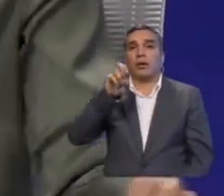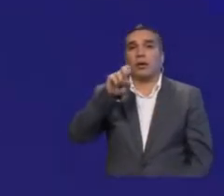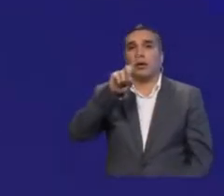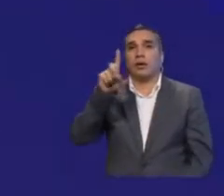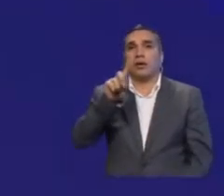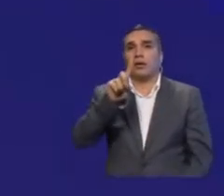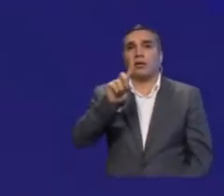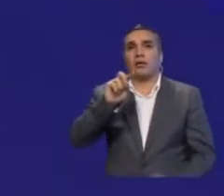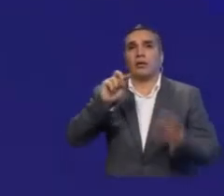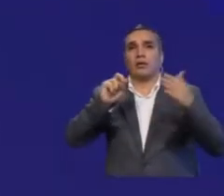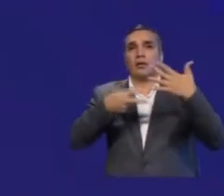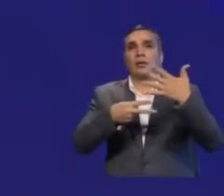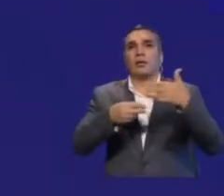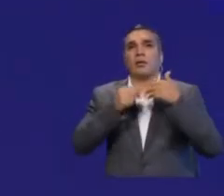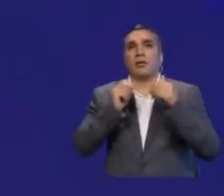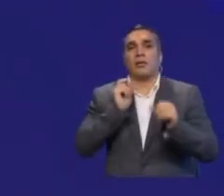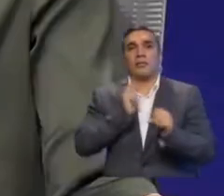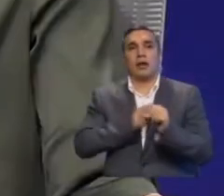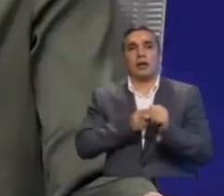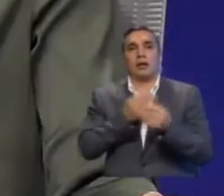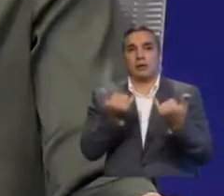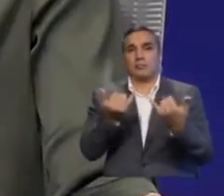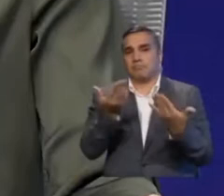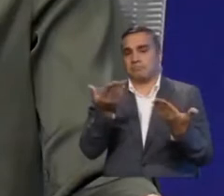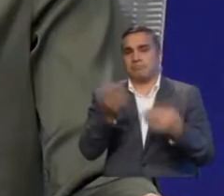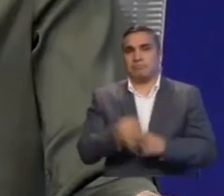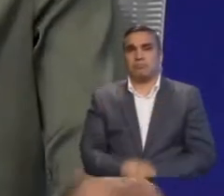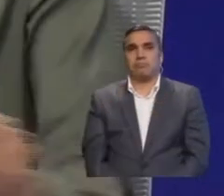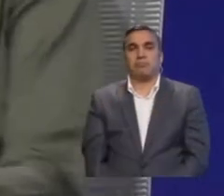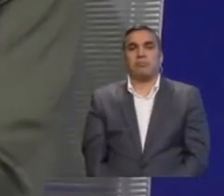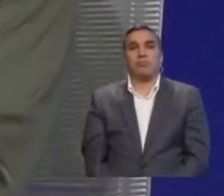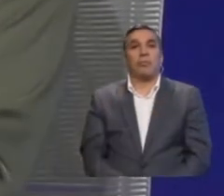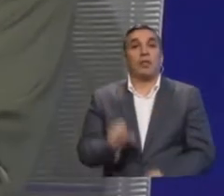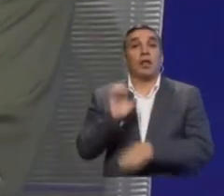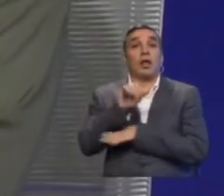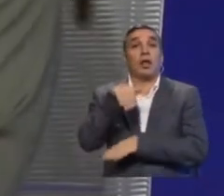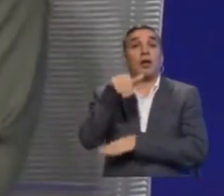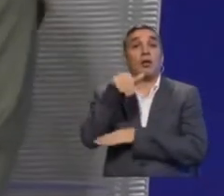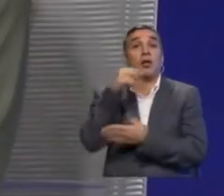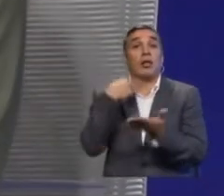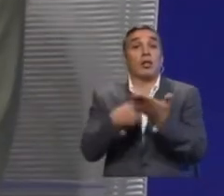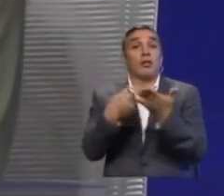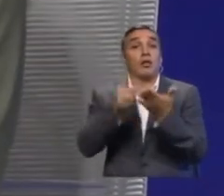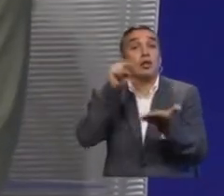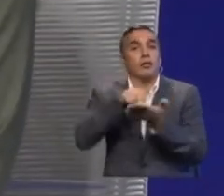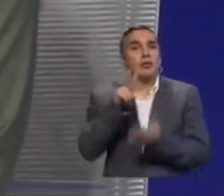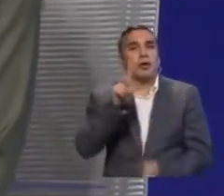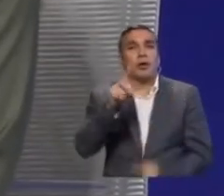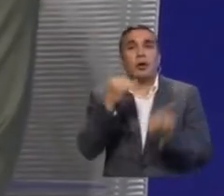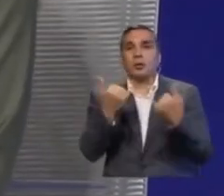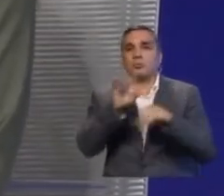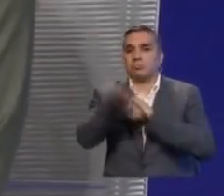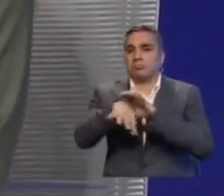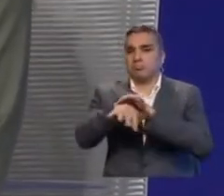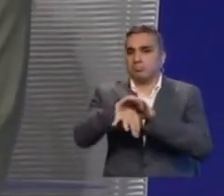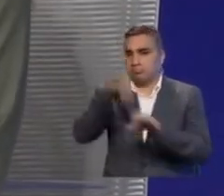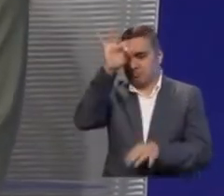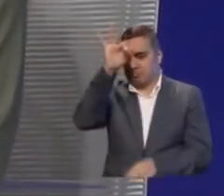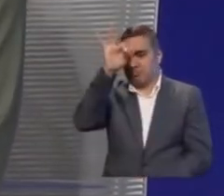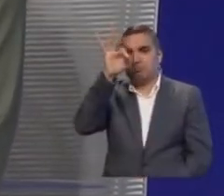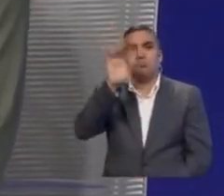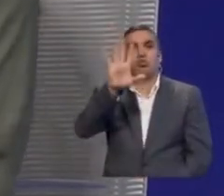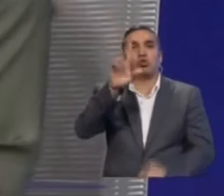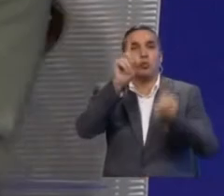Usted es el séptimo participante en intervenir en Ecuador Debate 2021. Voy a proceder a leerle